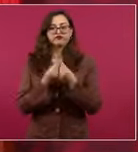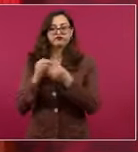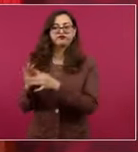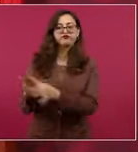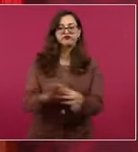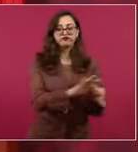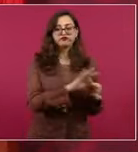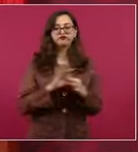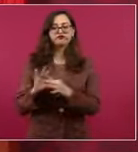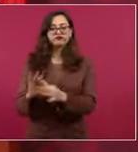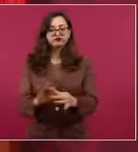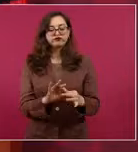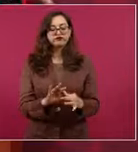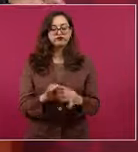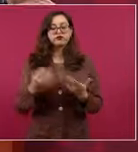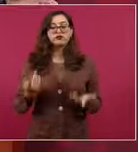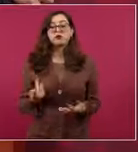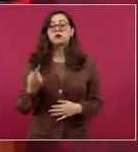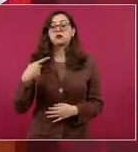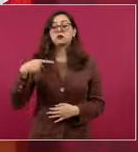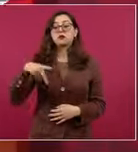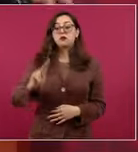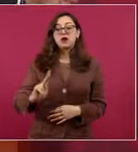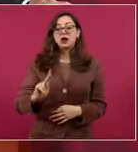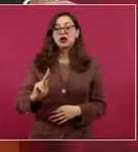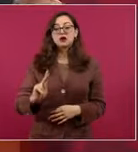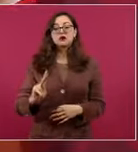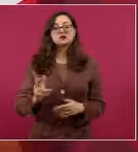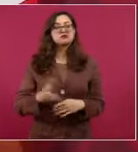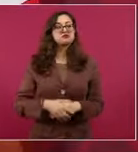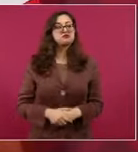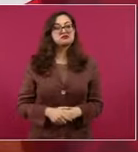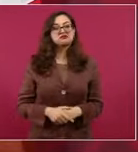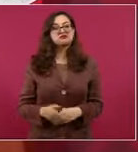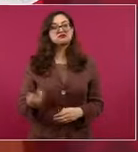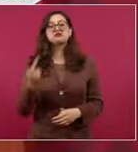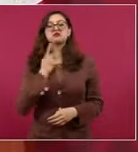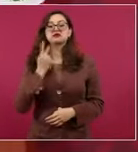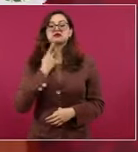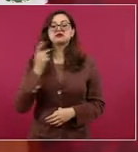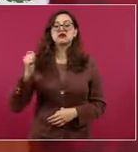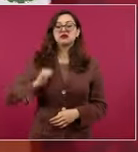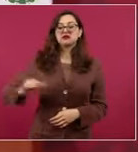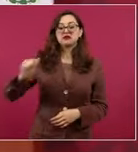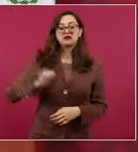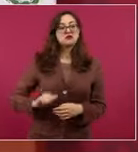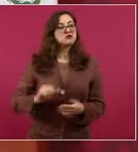Pero si va a seguir habiendo la política del bloqueo a Cuba,